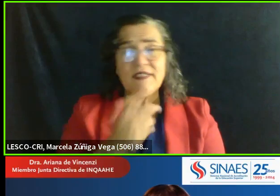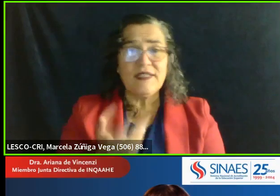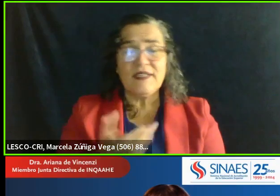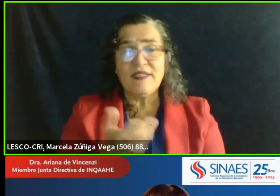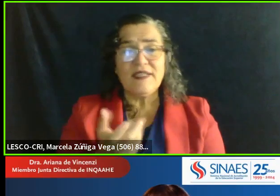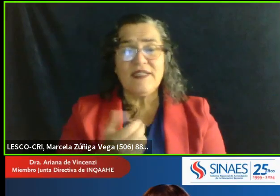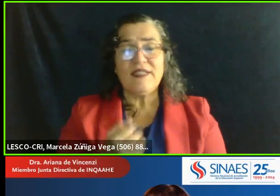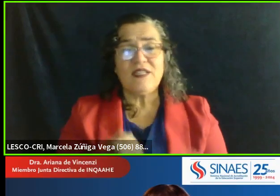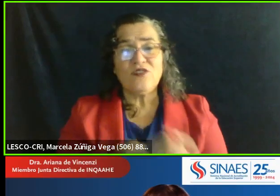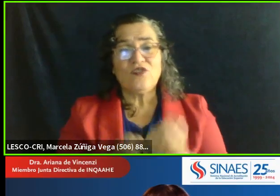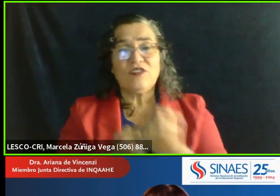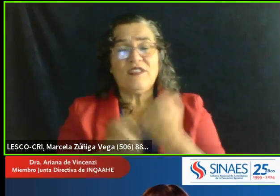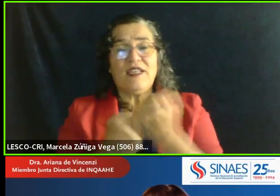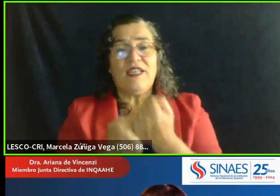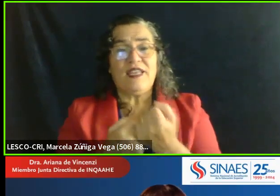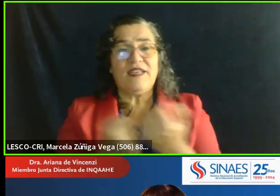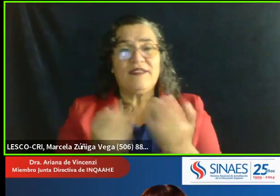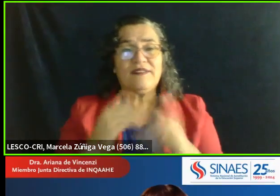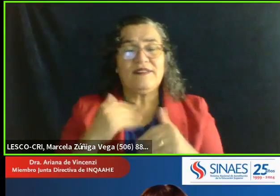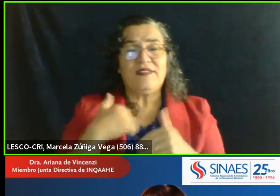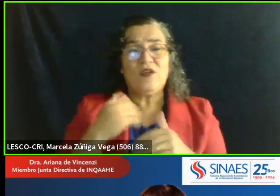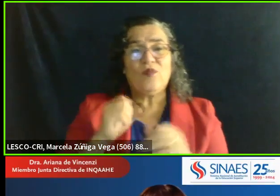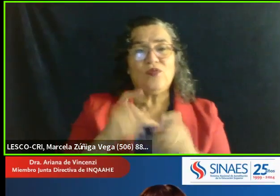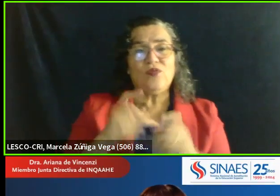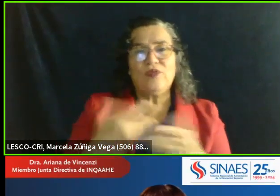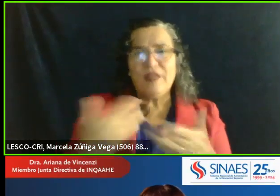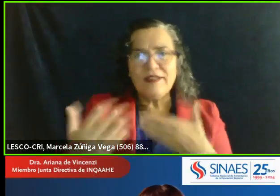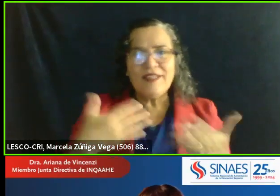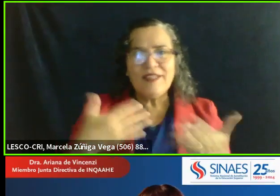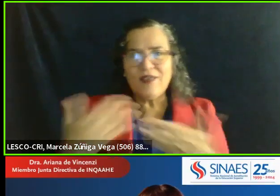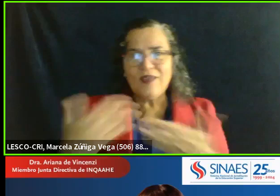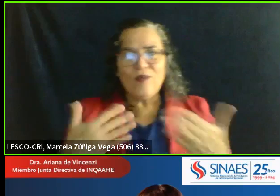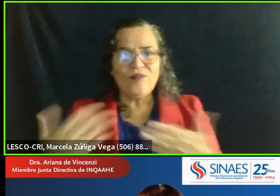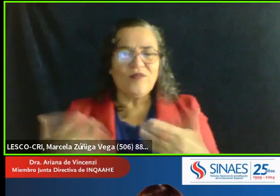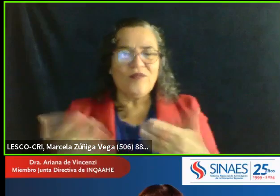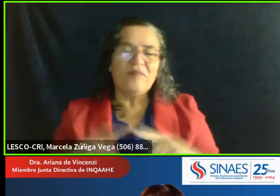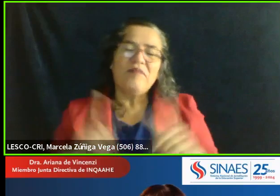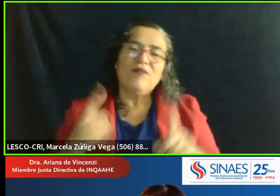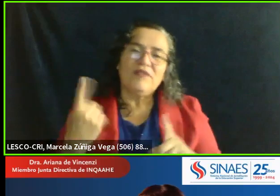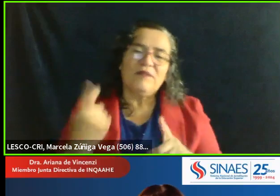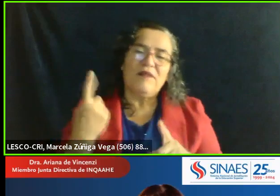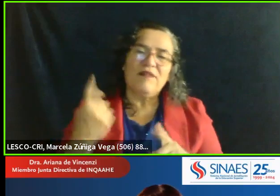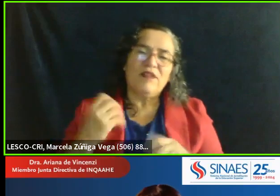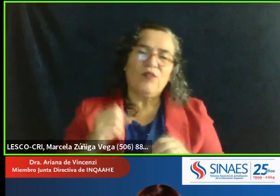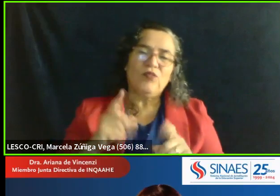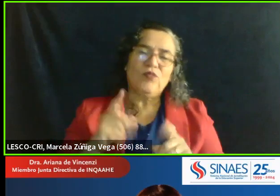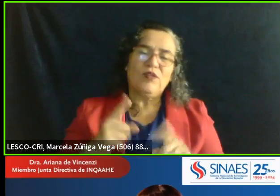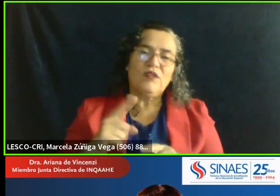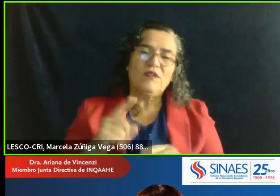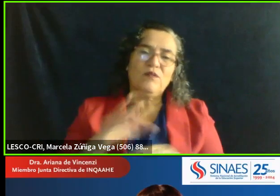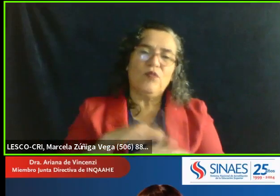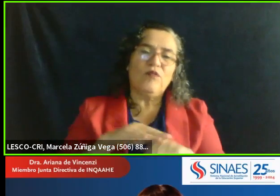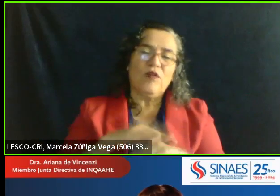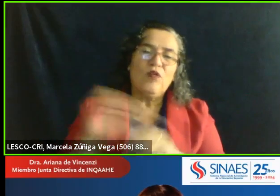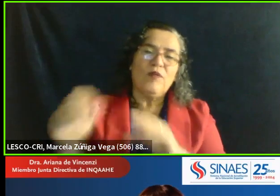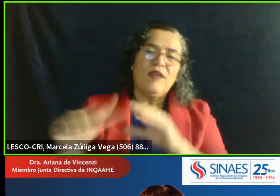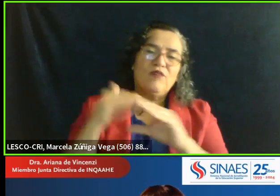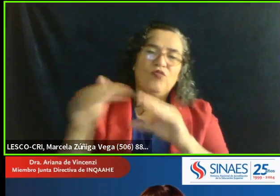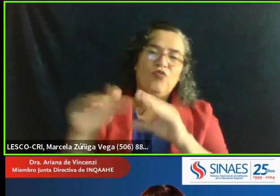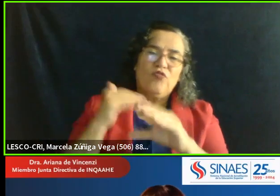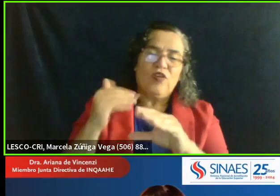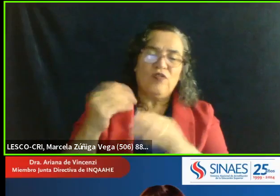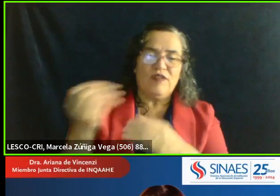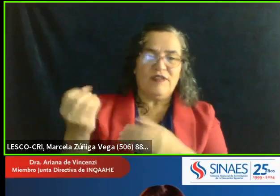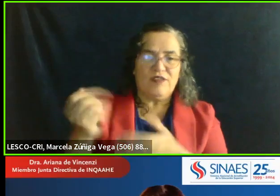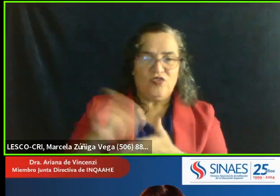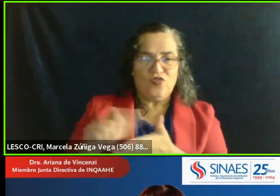sostener sin tener la oportunidad de conversar, pero nunca va a faltar la oportunidad y por favor escríbanme a mi correo electrónico, con mucho placer